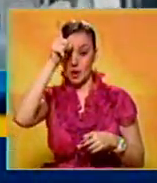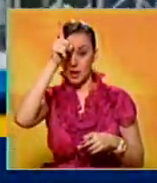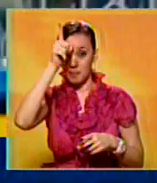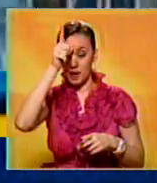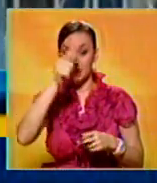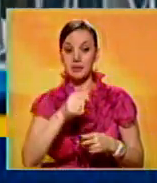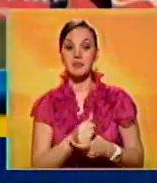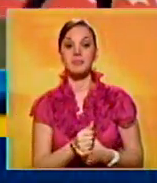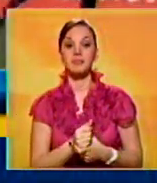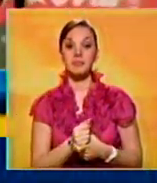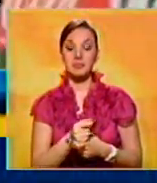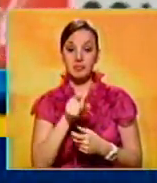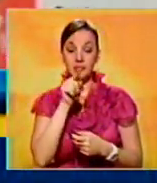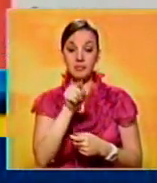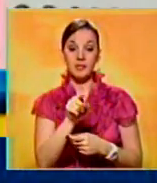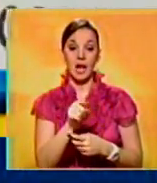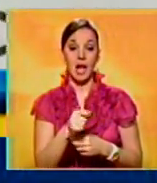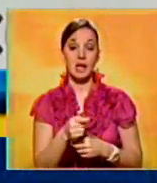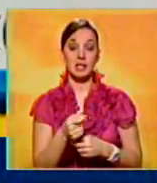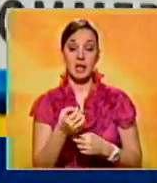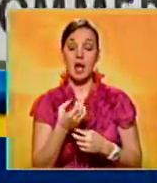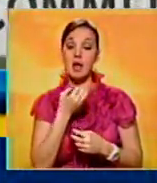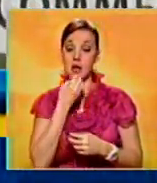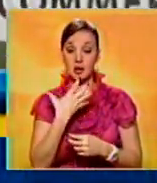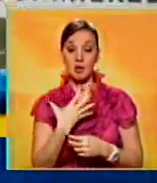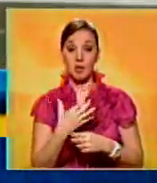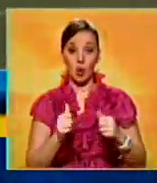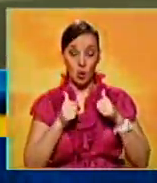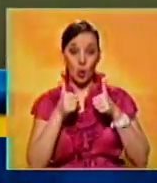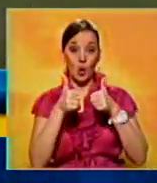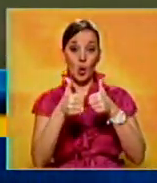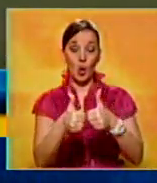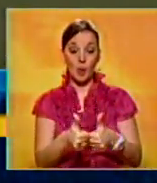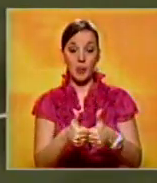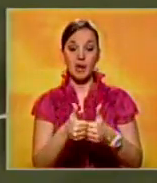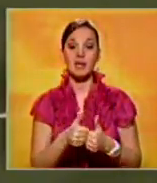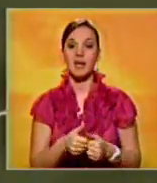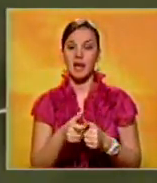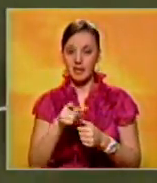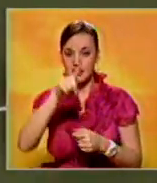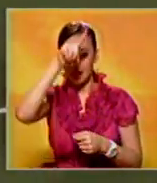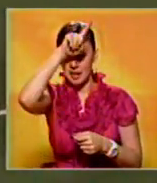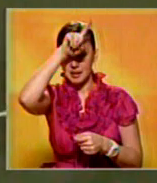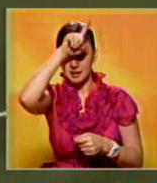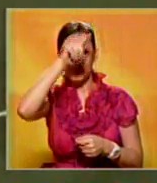Philipp Lahm, Bastian Schweinsteiger y Manuel Neuer encabezan al combinado germano.